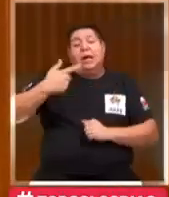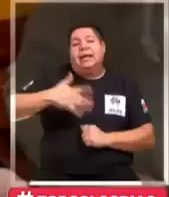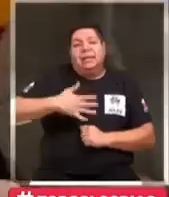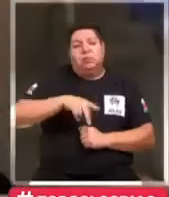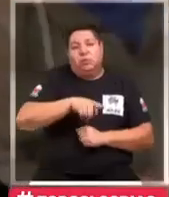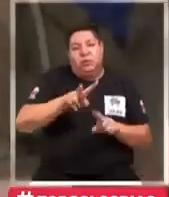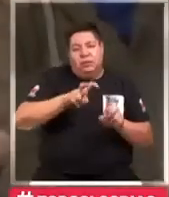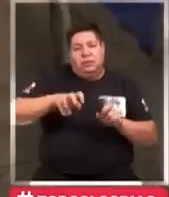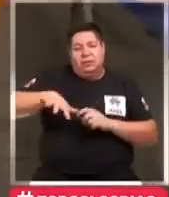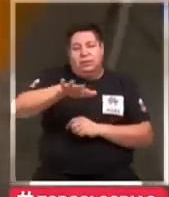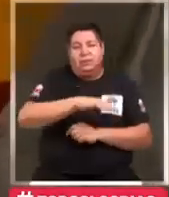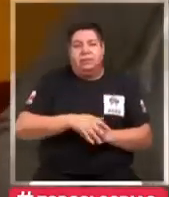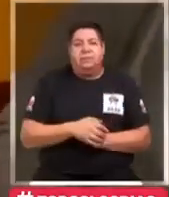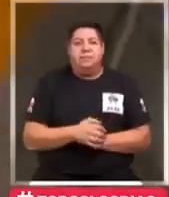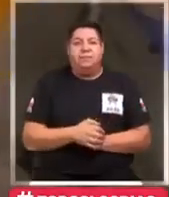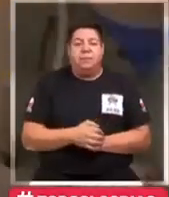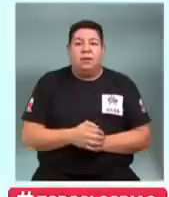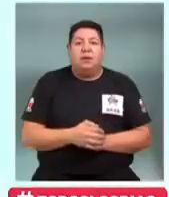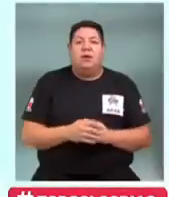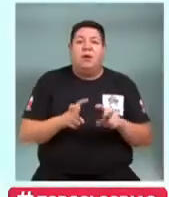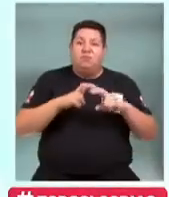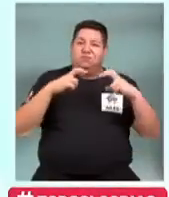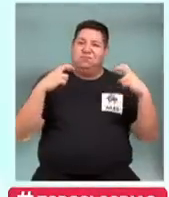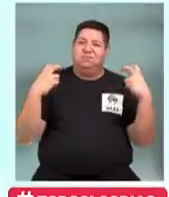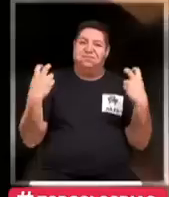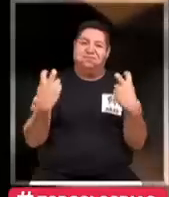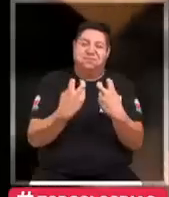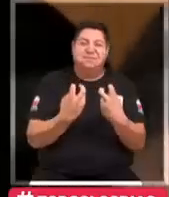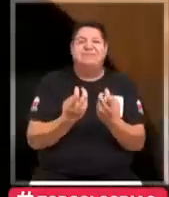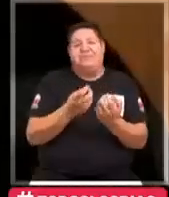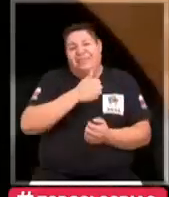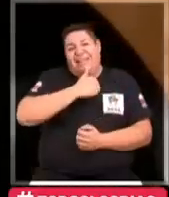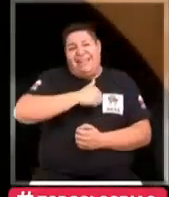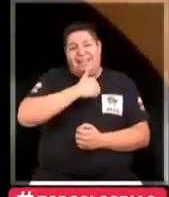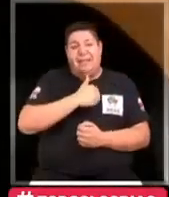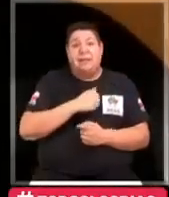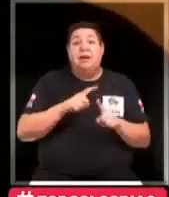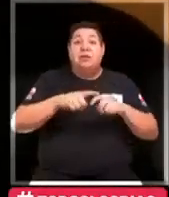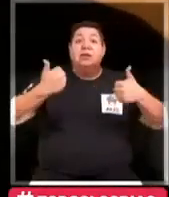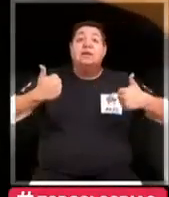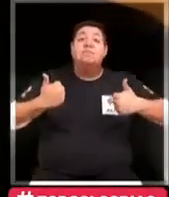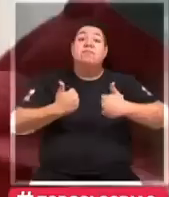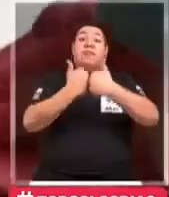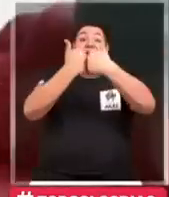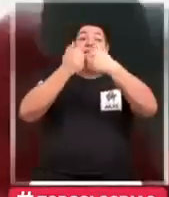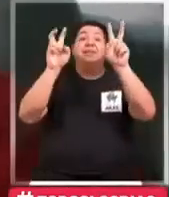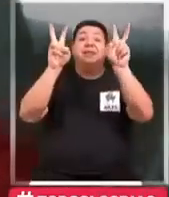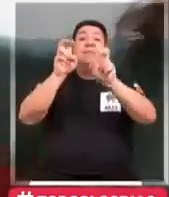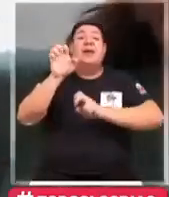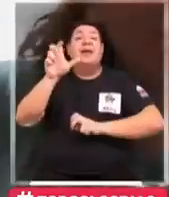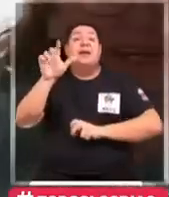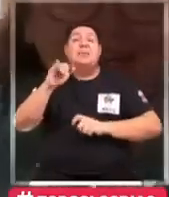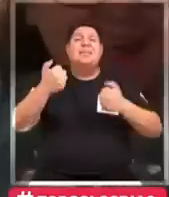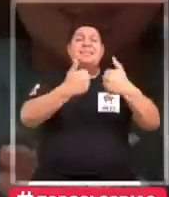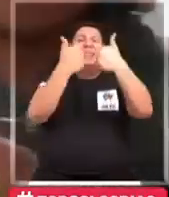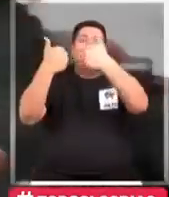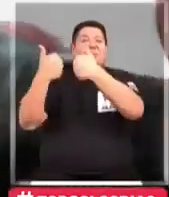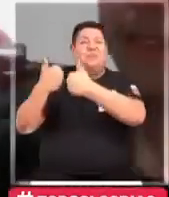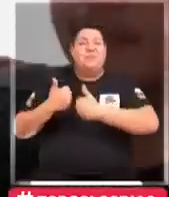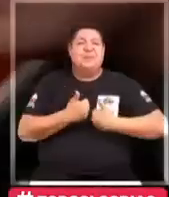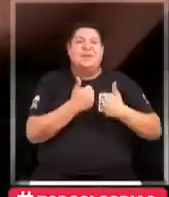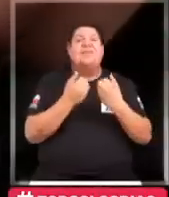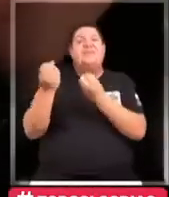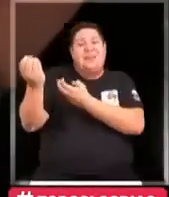importante. Estar todos reunidos hacía falta. Vamos a hacer un brindis por la Emi. ¡Salud! ¡Bienvenida, Emi! Sí, Emi,